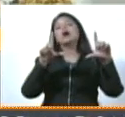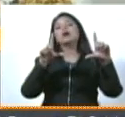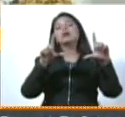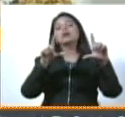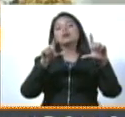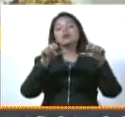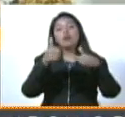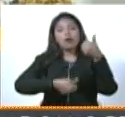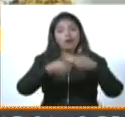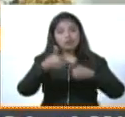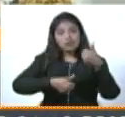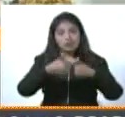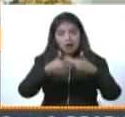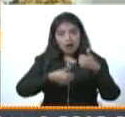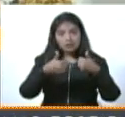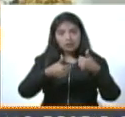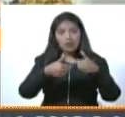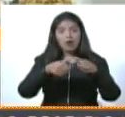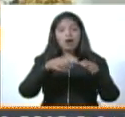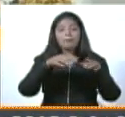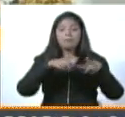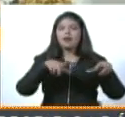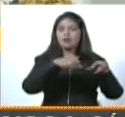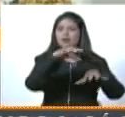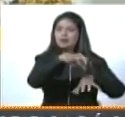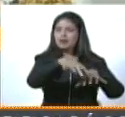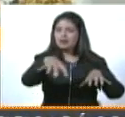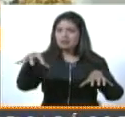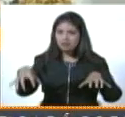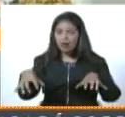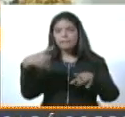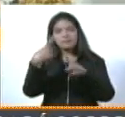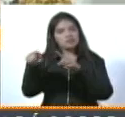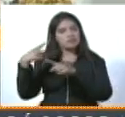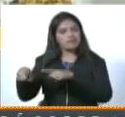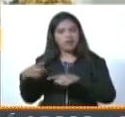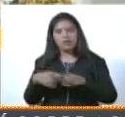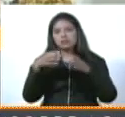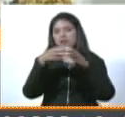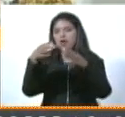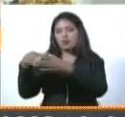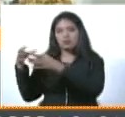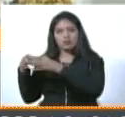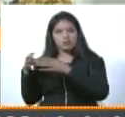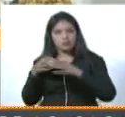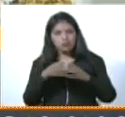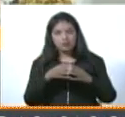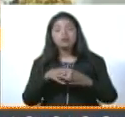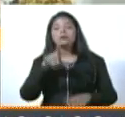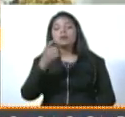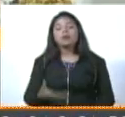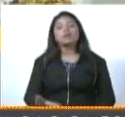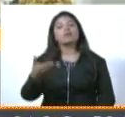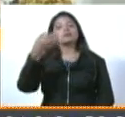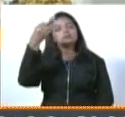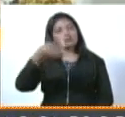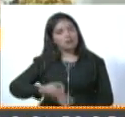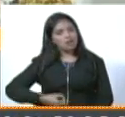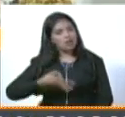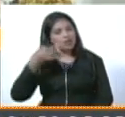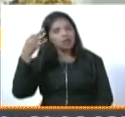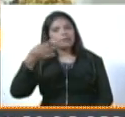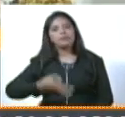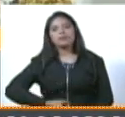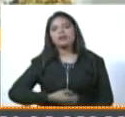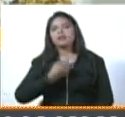y candidatas, tanto para los territoriales, para los distintos sectores. Es importante, como siempre lo hacemos,